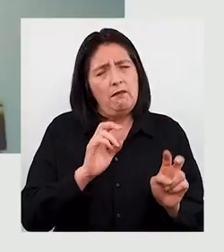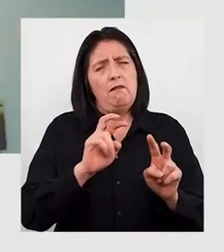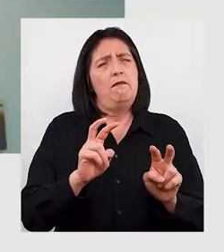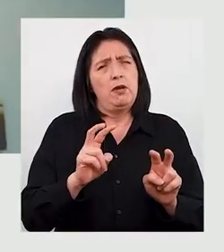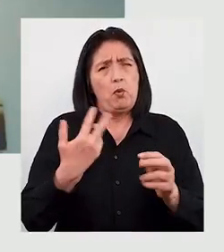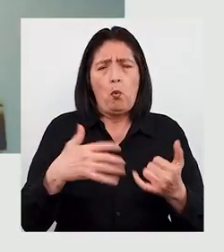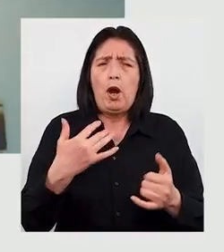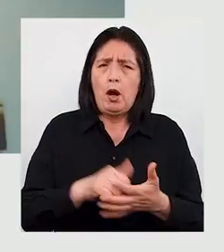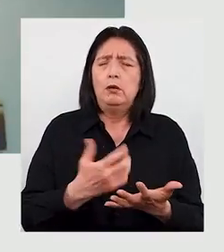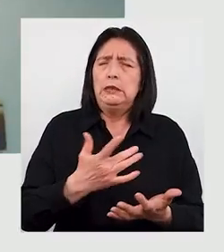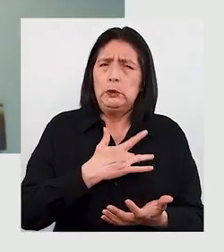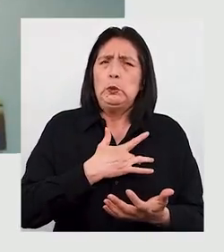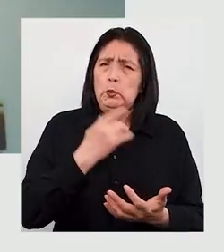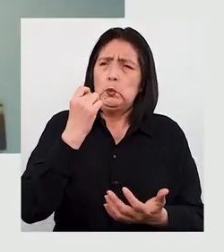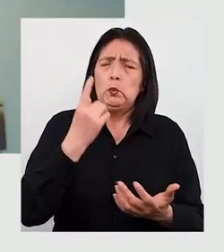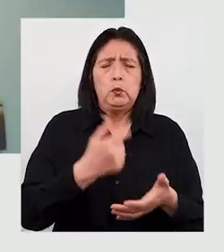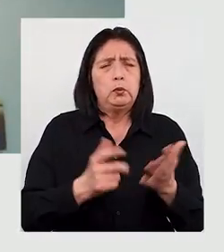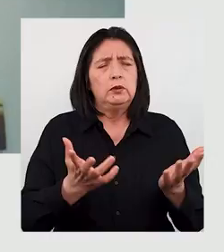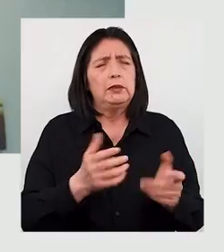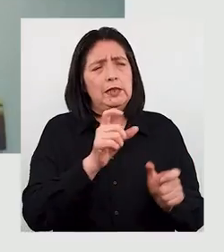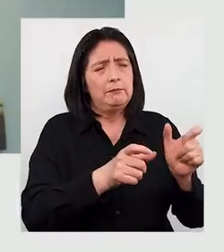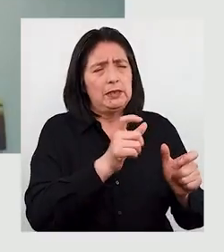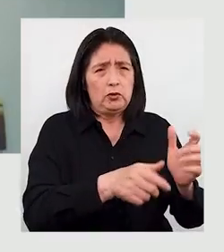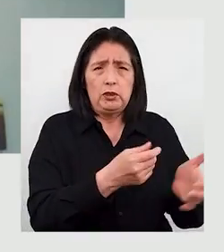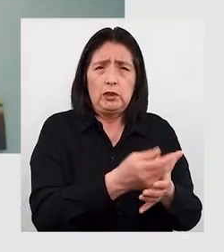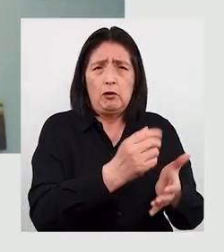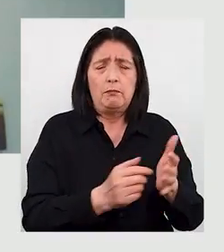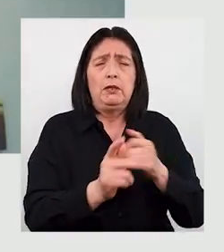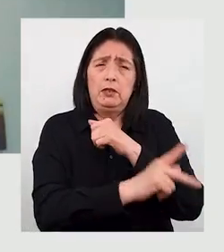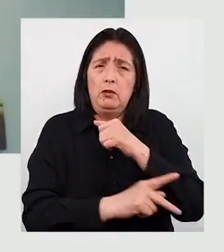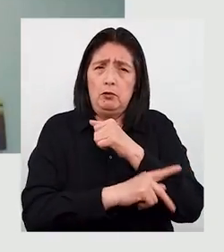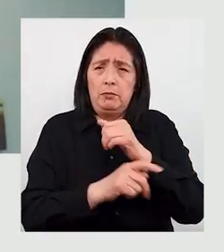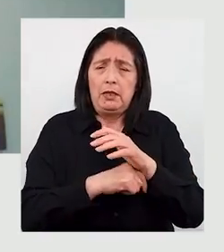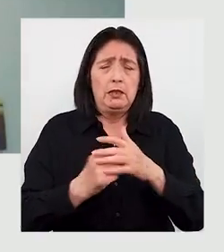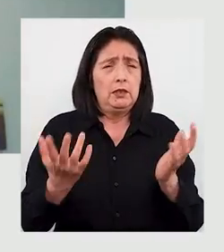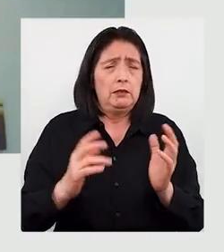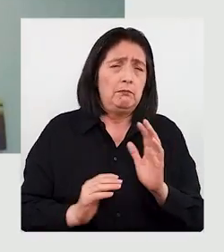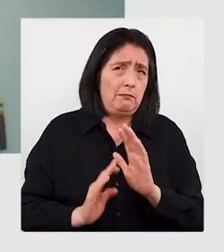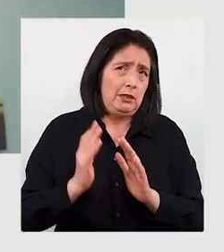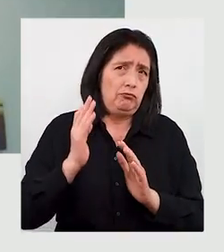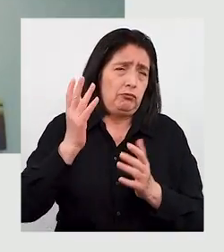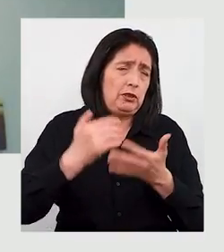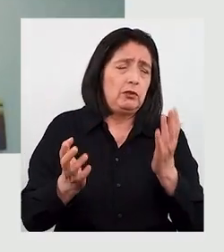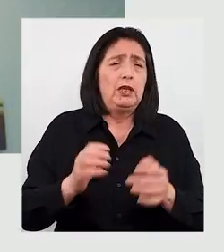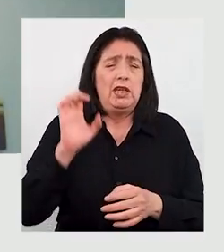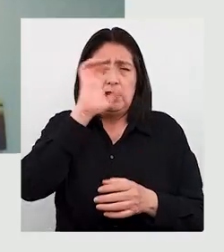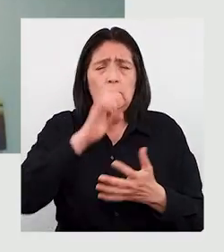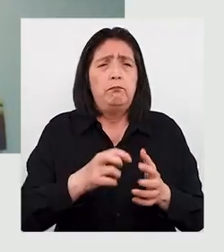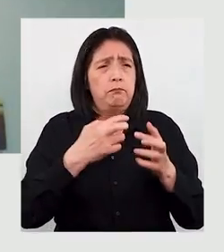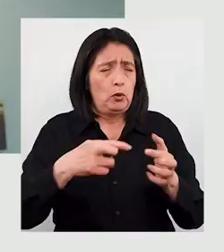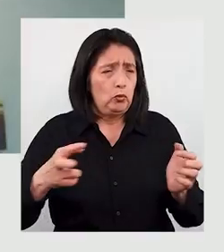Vemos que hay una especial sensibilidad de los consumidores de los países avanzados, sobre todo en Europa, por